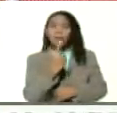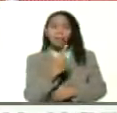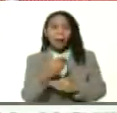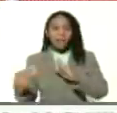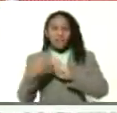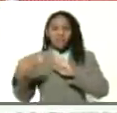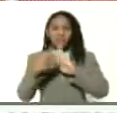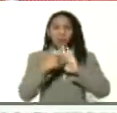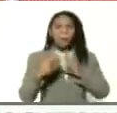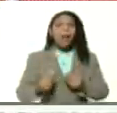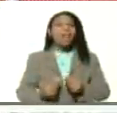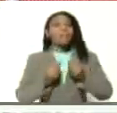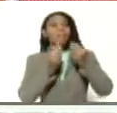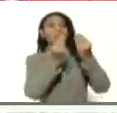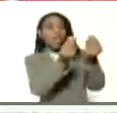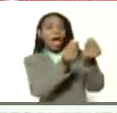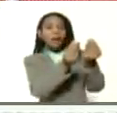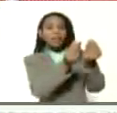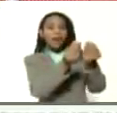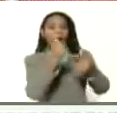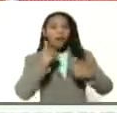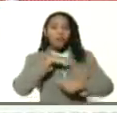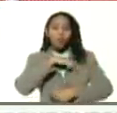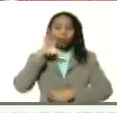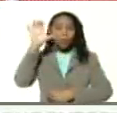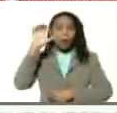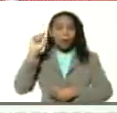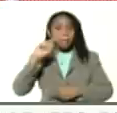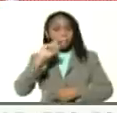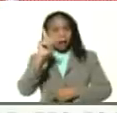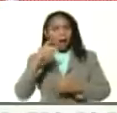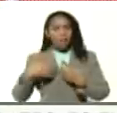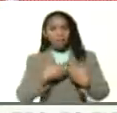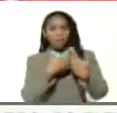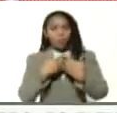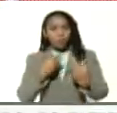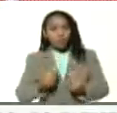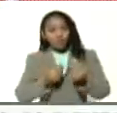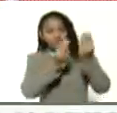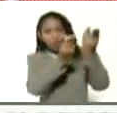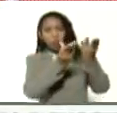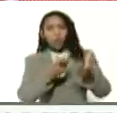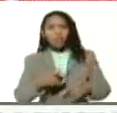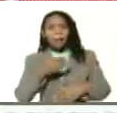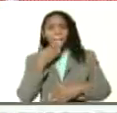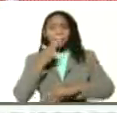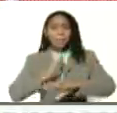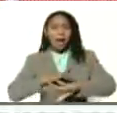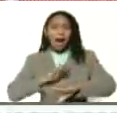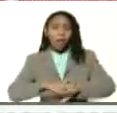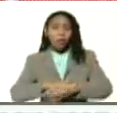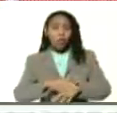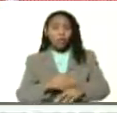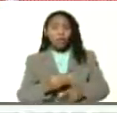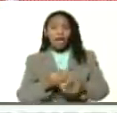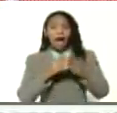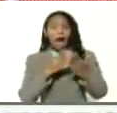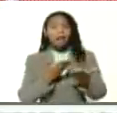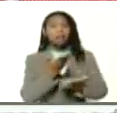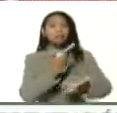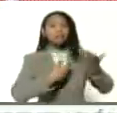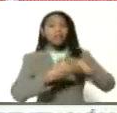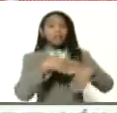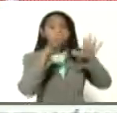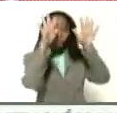para entregar nuestro país a potencias extranjeras, cometiendo el delito de estar al servicio